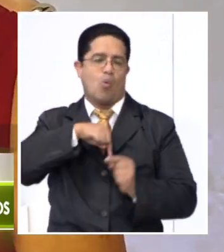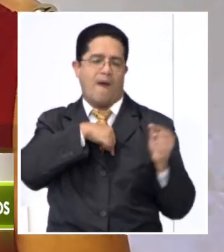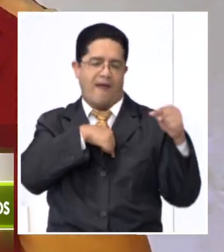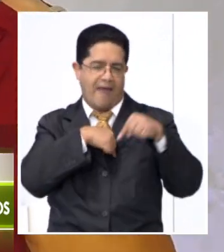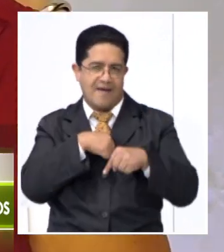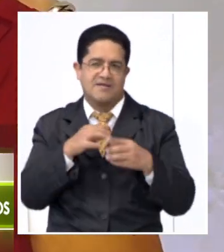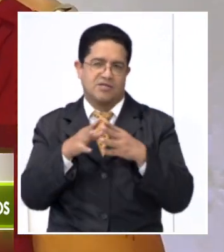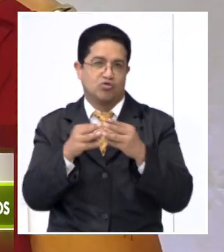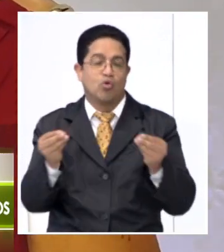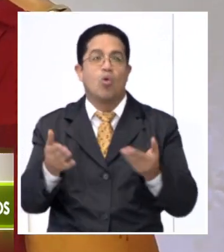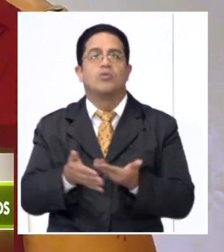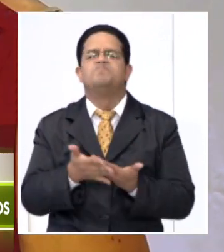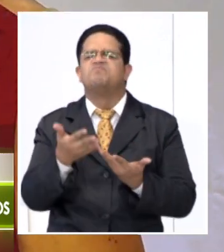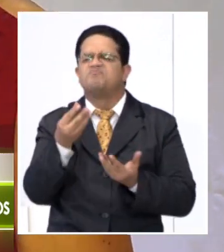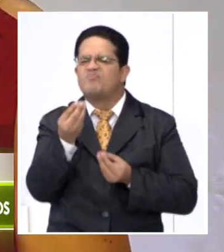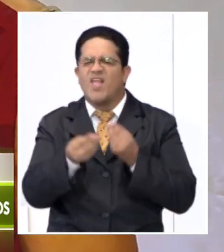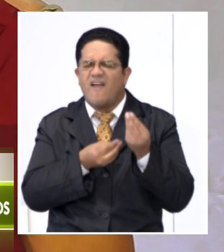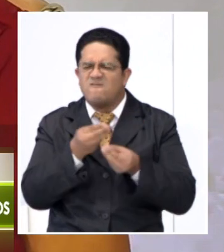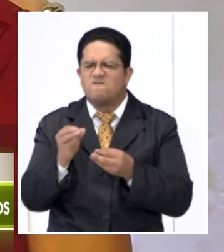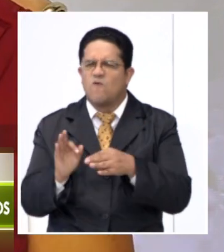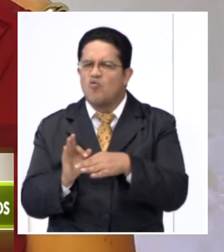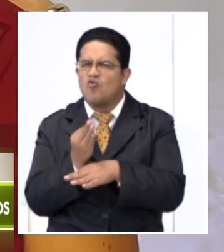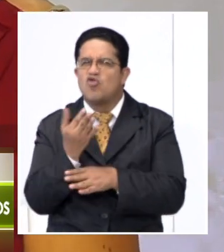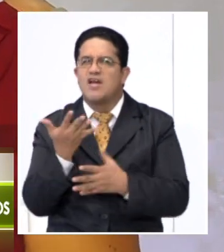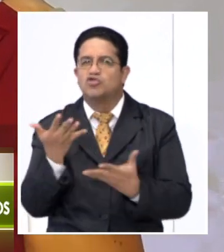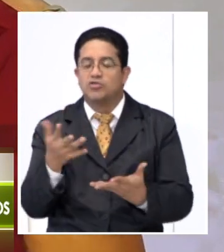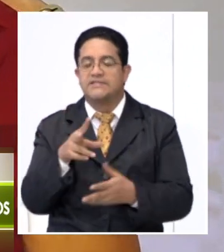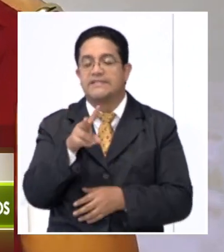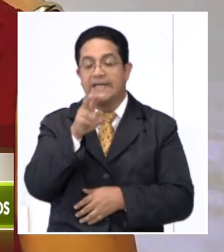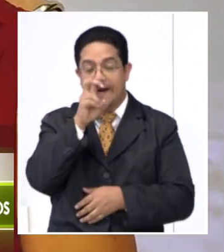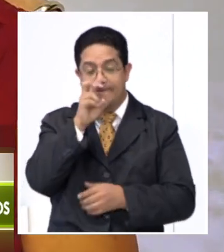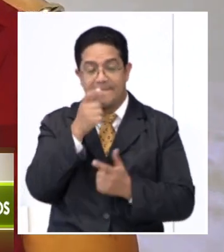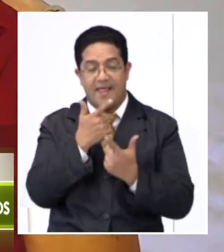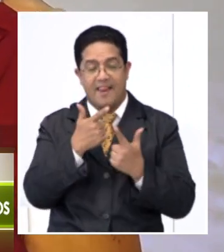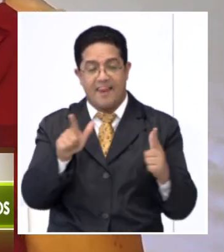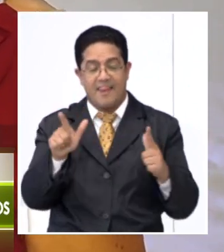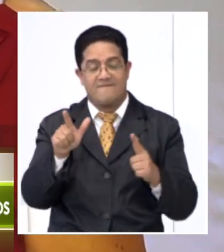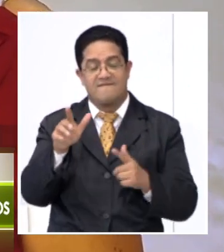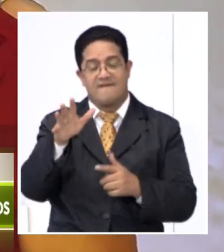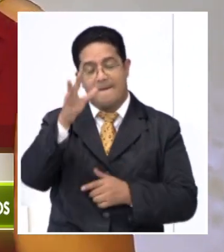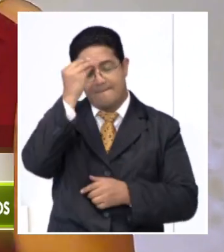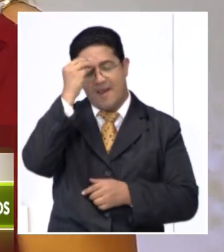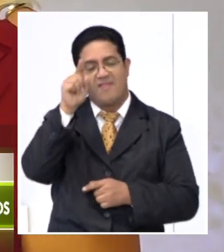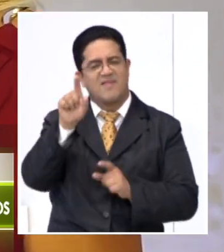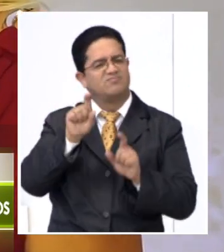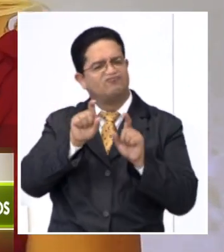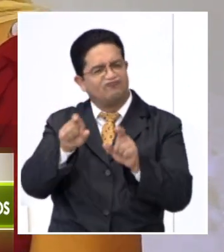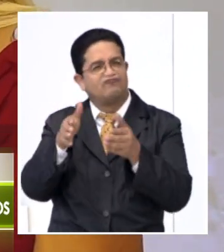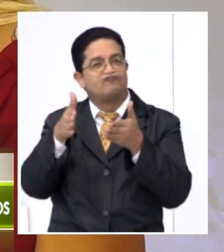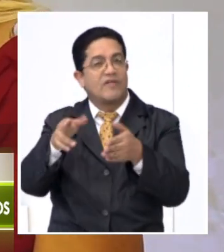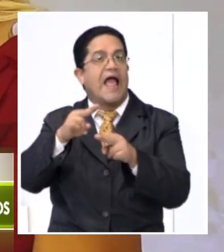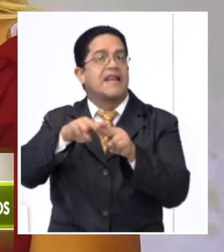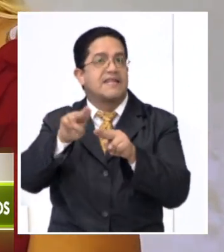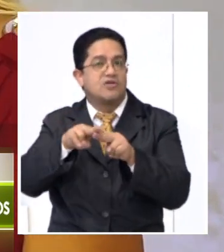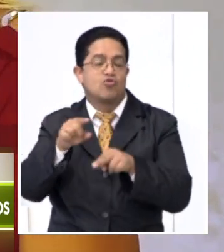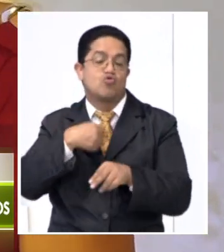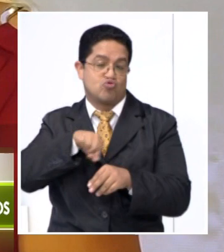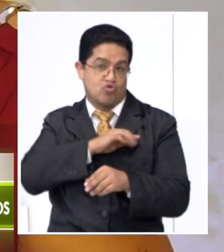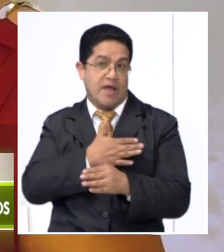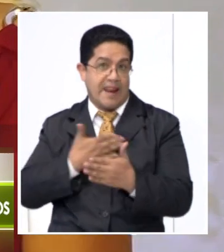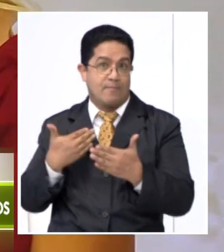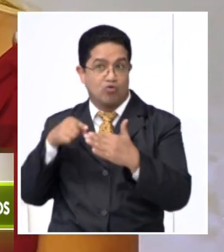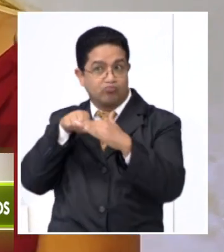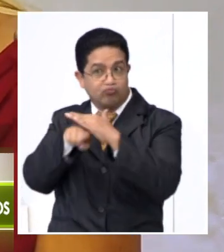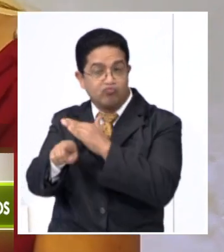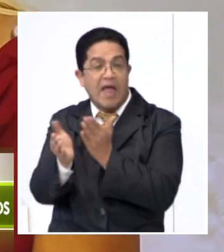en todas las sedes. ¿Qué vamos a hacer con esta fundación? Respira, Vive y Aprende está dirigida a niños y adolescentes porque queremos entrar en las escuelas de